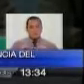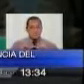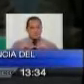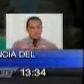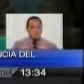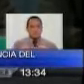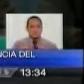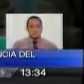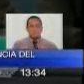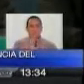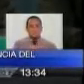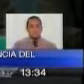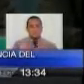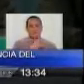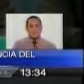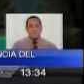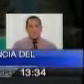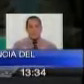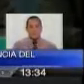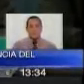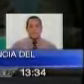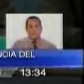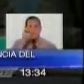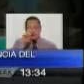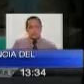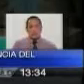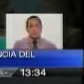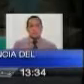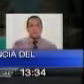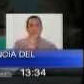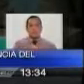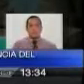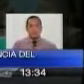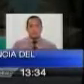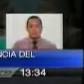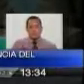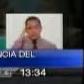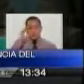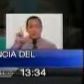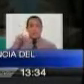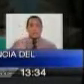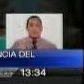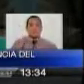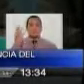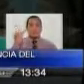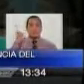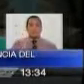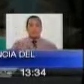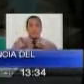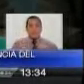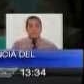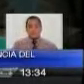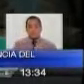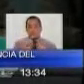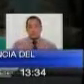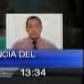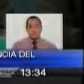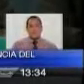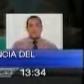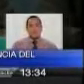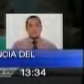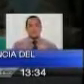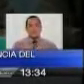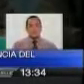reitero, defendiendo al país y defendiendo a los comandos Chavín de Huántar. Esperamos que esto no genere